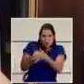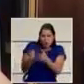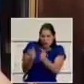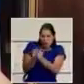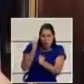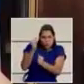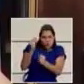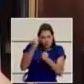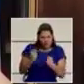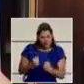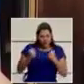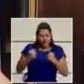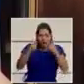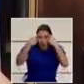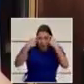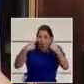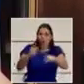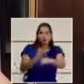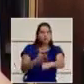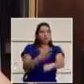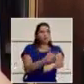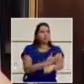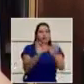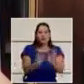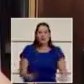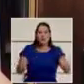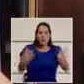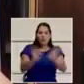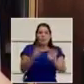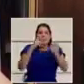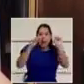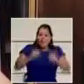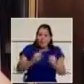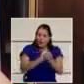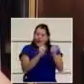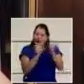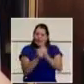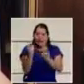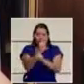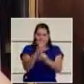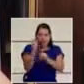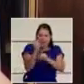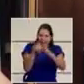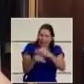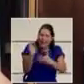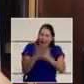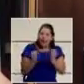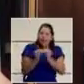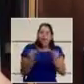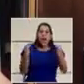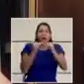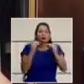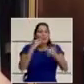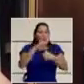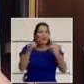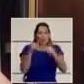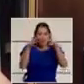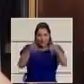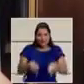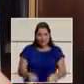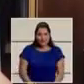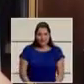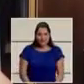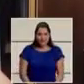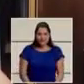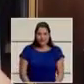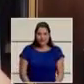gobierno valiente, han conseguido dar pasos muy importantes para la transformación de la sociedad en algo más justo para todos los seres humanos.